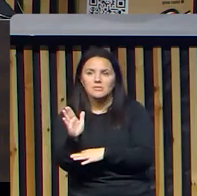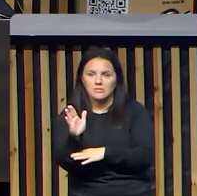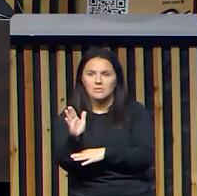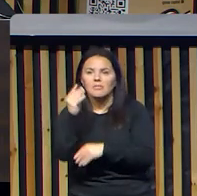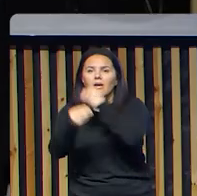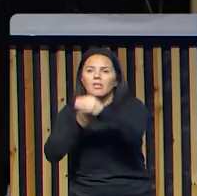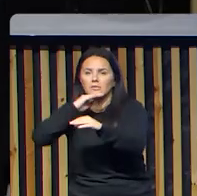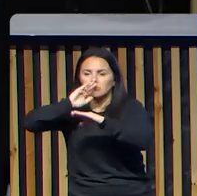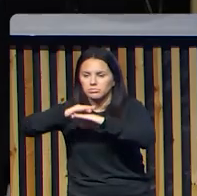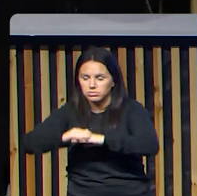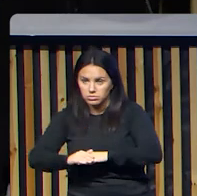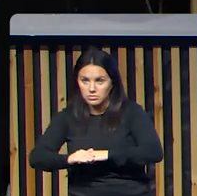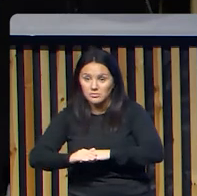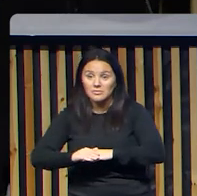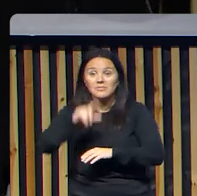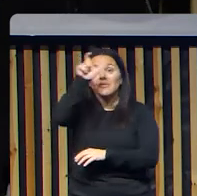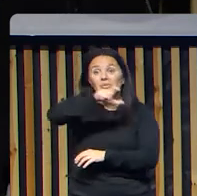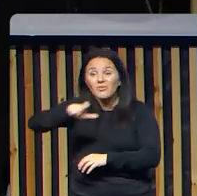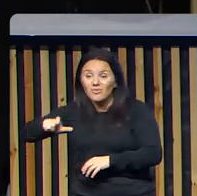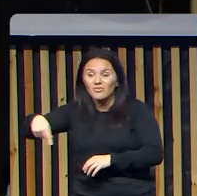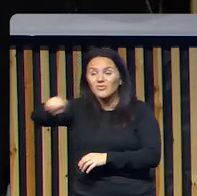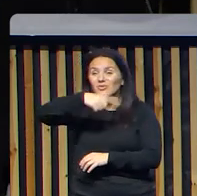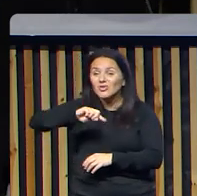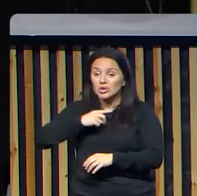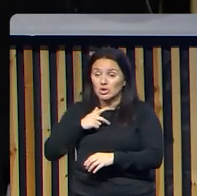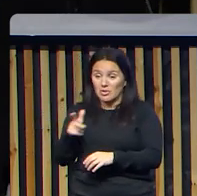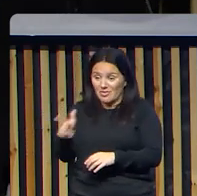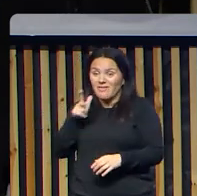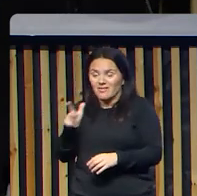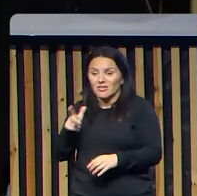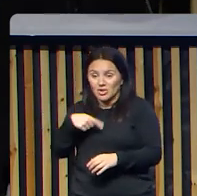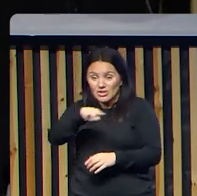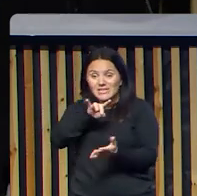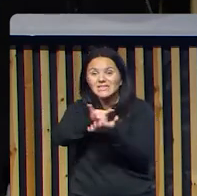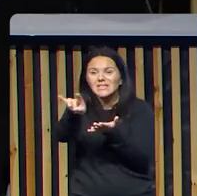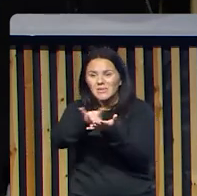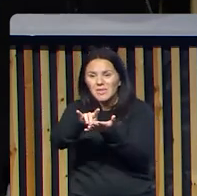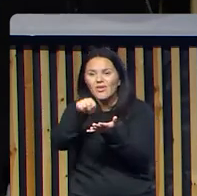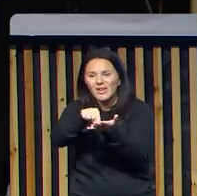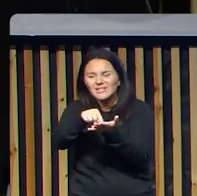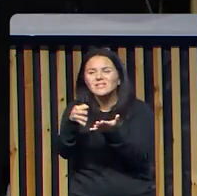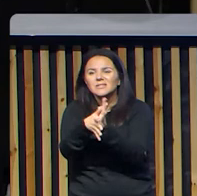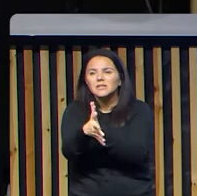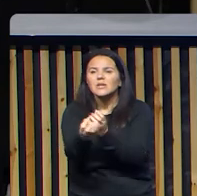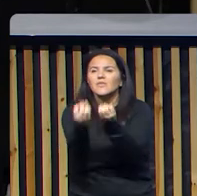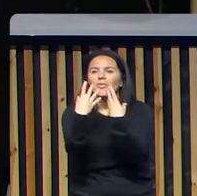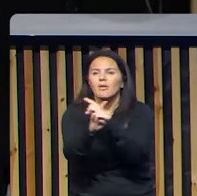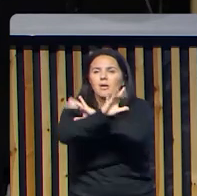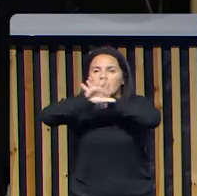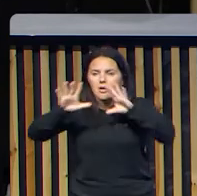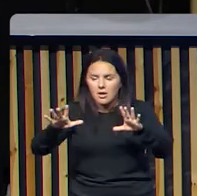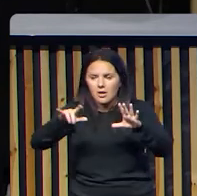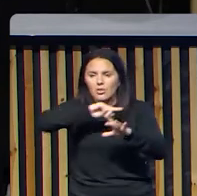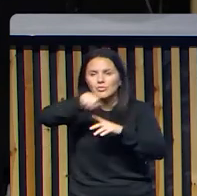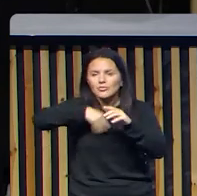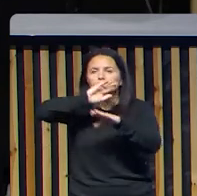llevarlas a cabo los ciudadanos tenemos derecho a que el servicio que hemos de usar proporción e información Clara comprensible y precisa sobre la